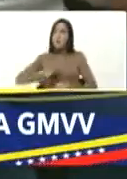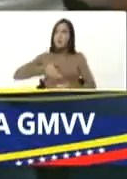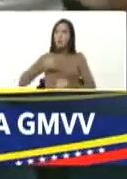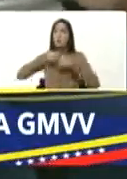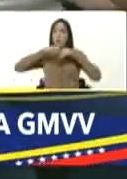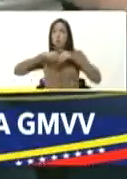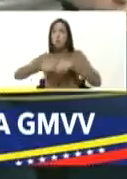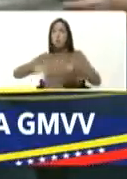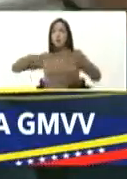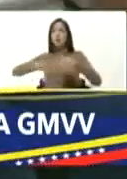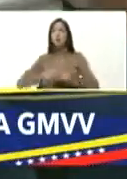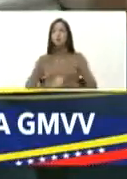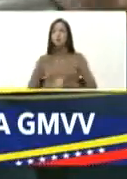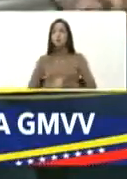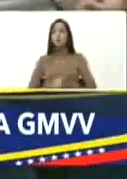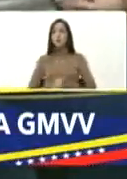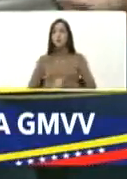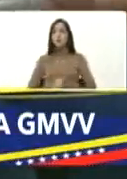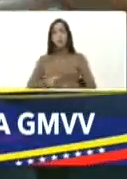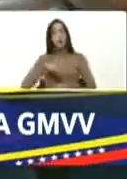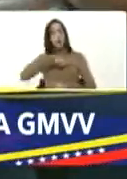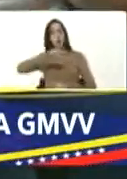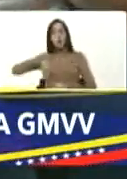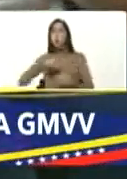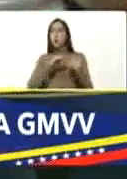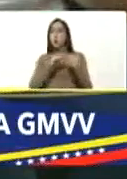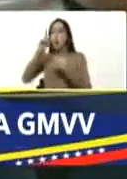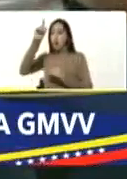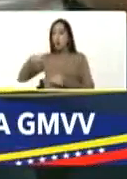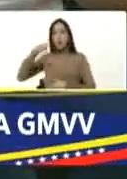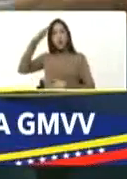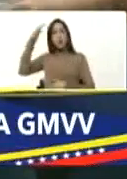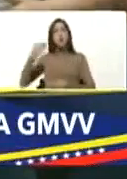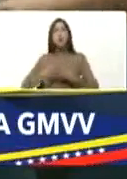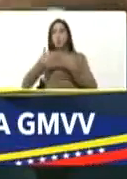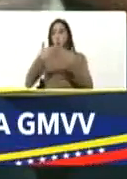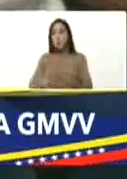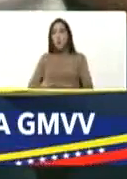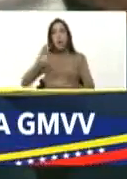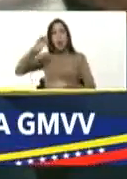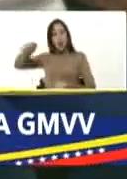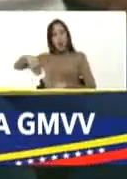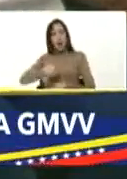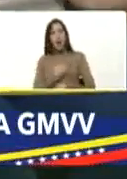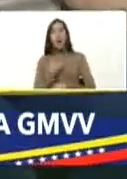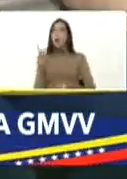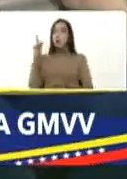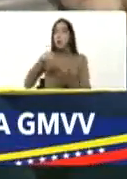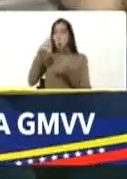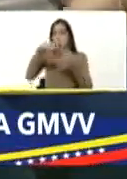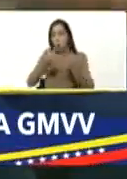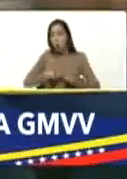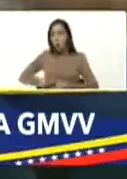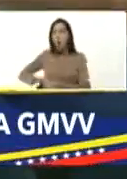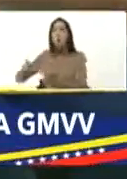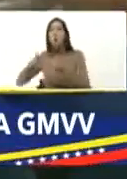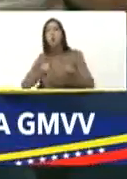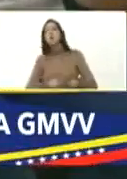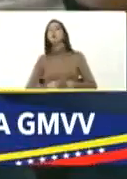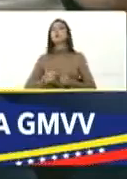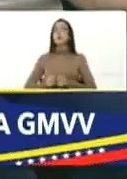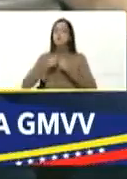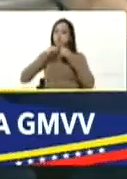no solamente a nuestra comunidad, sino que Dios nos conceda la gracia de poder llegar a otros espacios, poder surtir